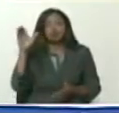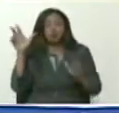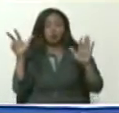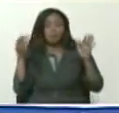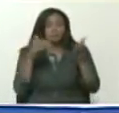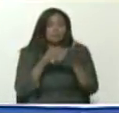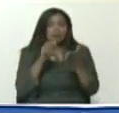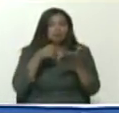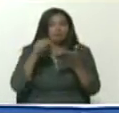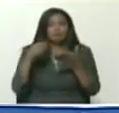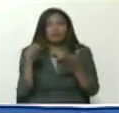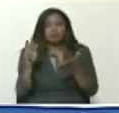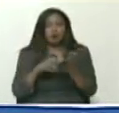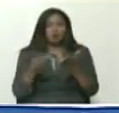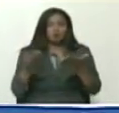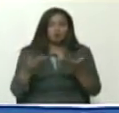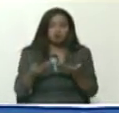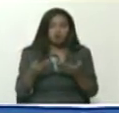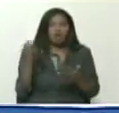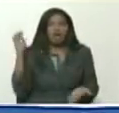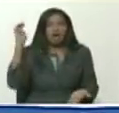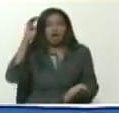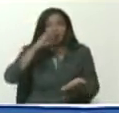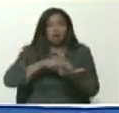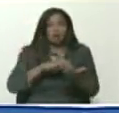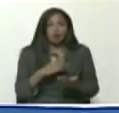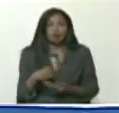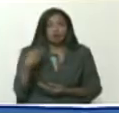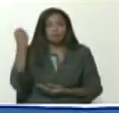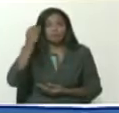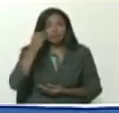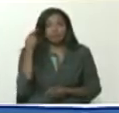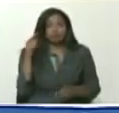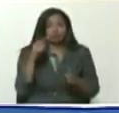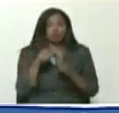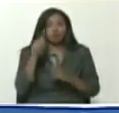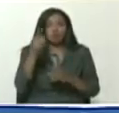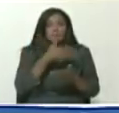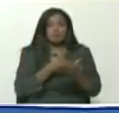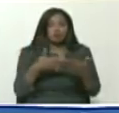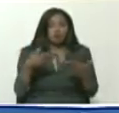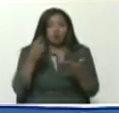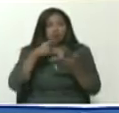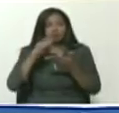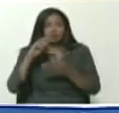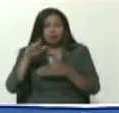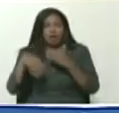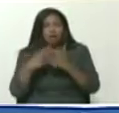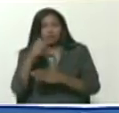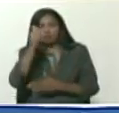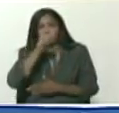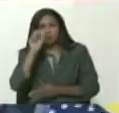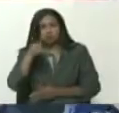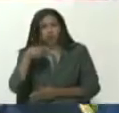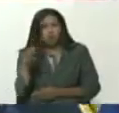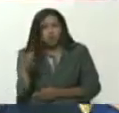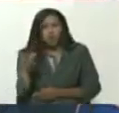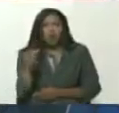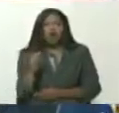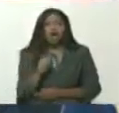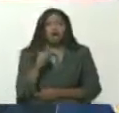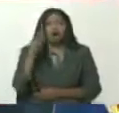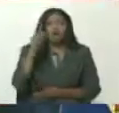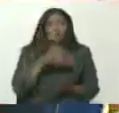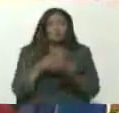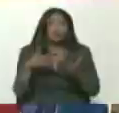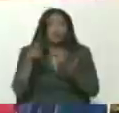748 mil firmas aportó Aragua. Yo creo que pueden llegar a 1 millón de firmas de aquí al domingo, ¿verdad? 1 millón de firmas,